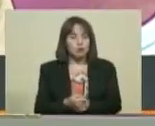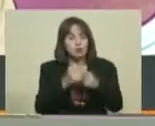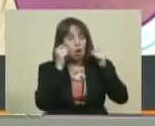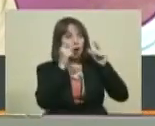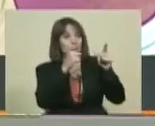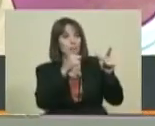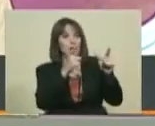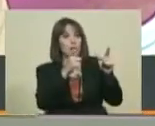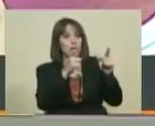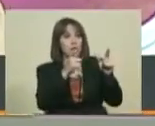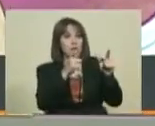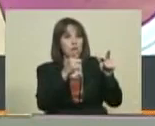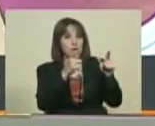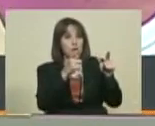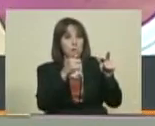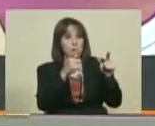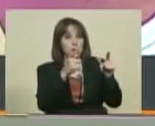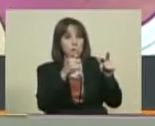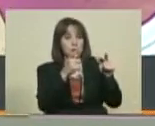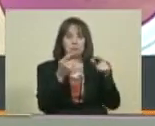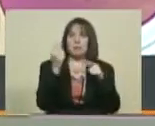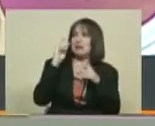sorpresiva, nadie lo previó.